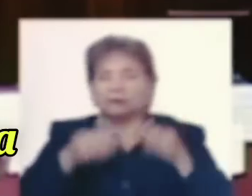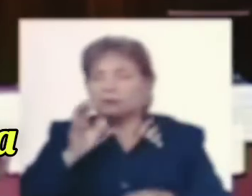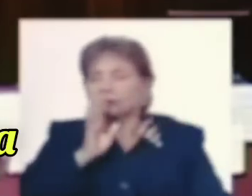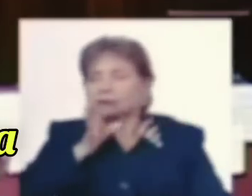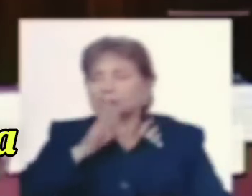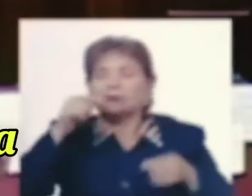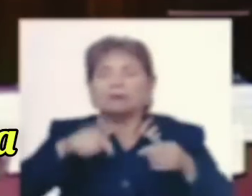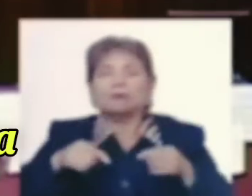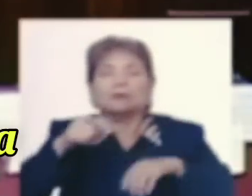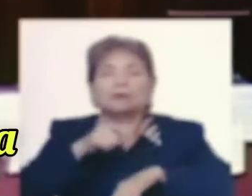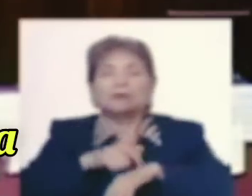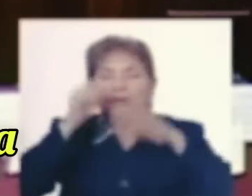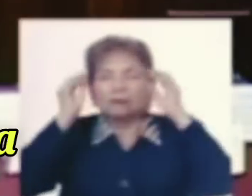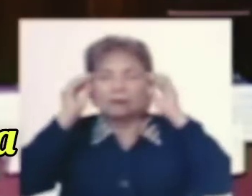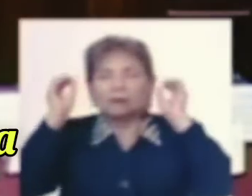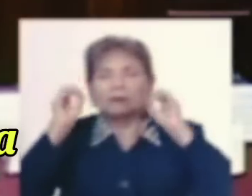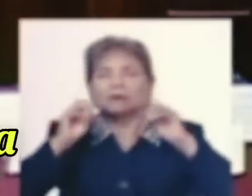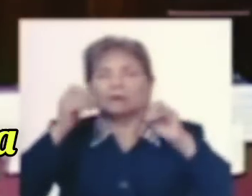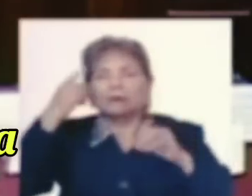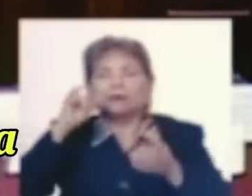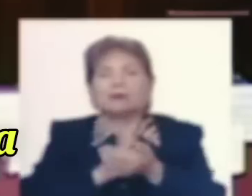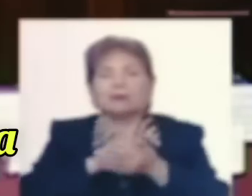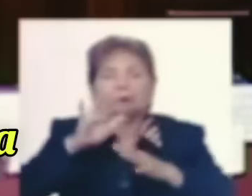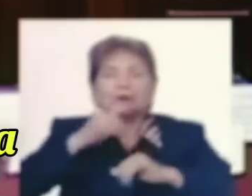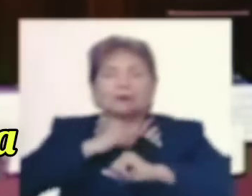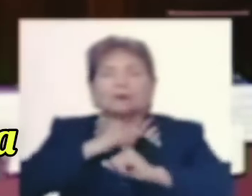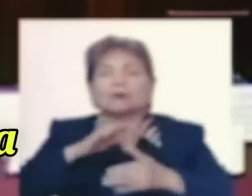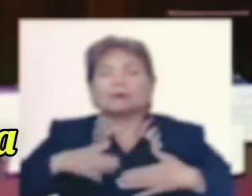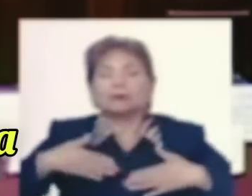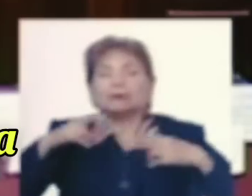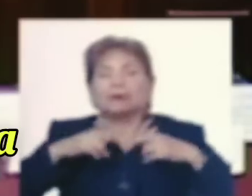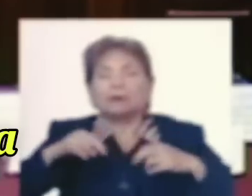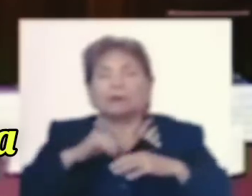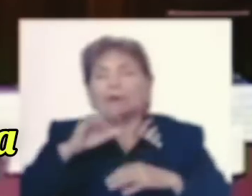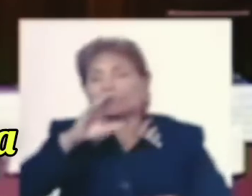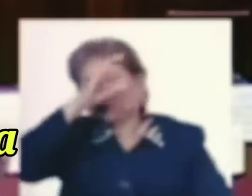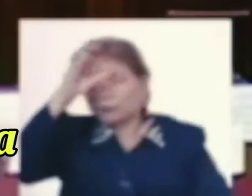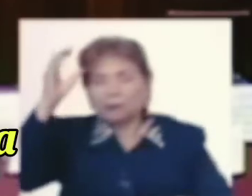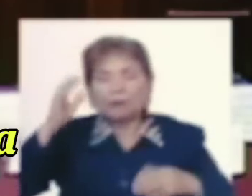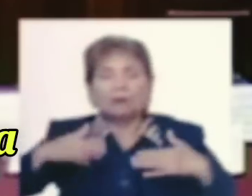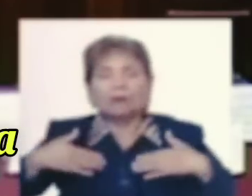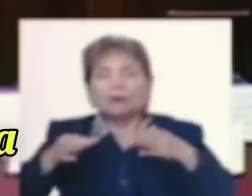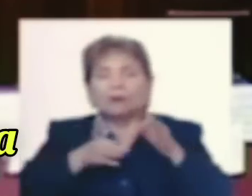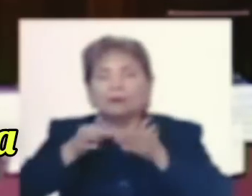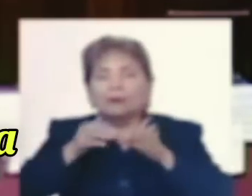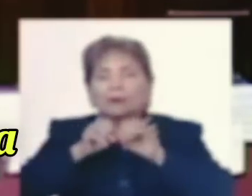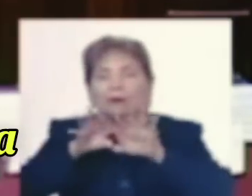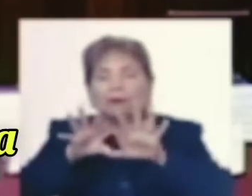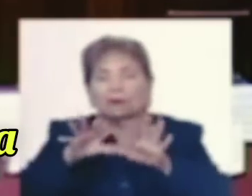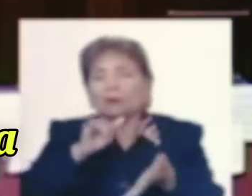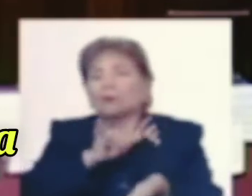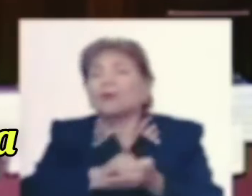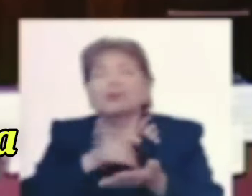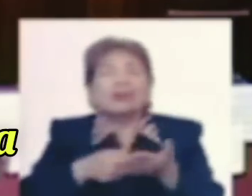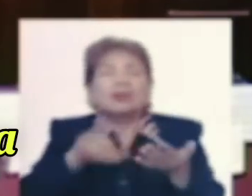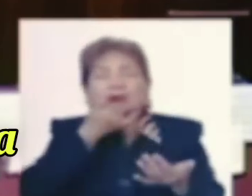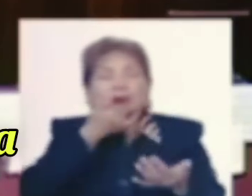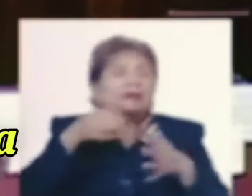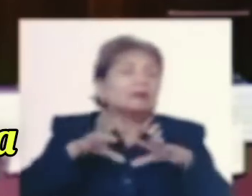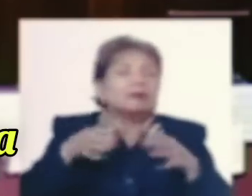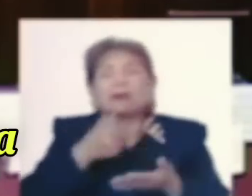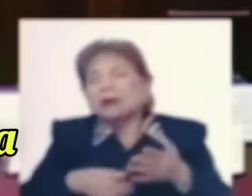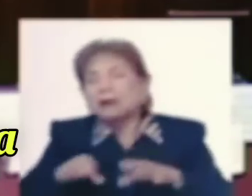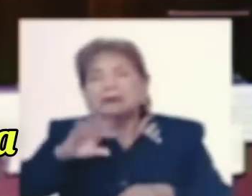oral. Este es un momento oportuno, inclusive para que su defendido, el investigado Pedro Castillo, pueda esclarecer respecto de los